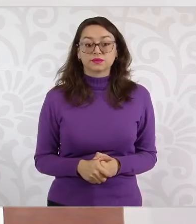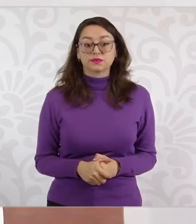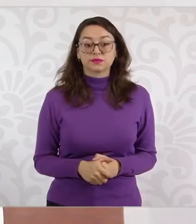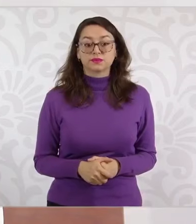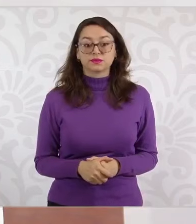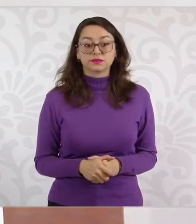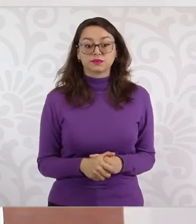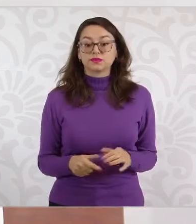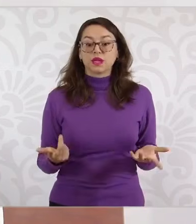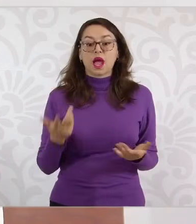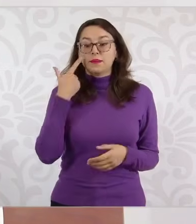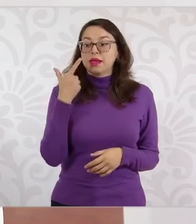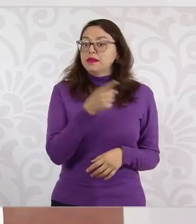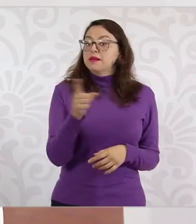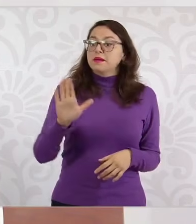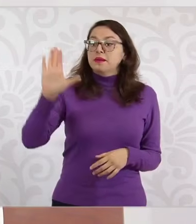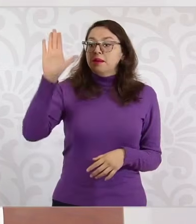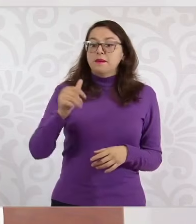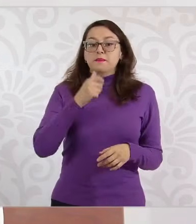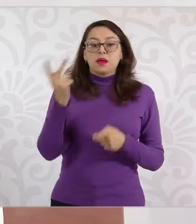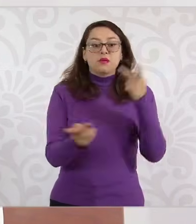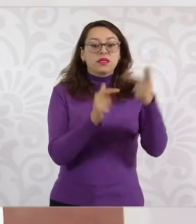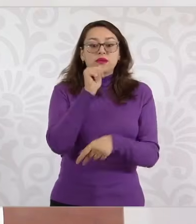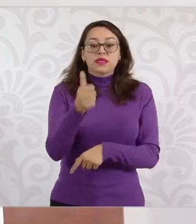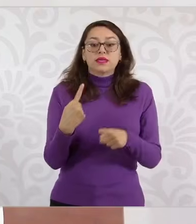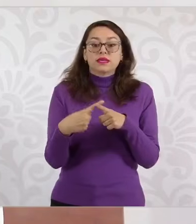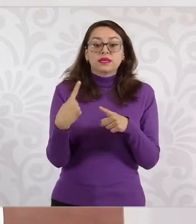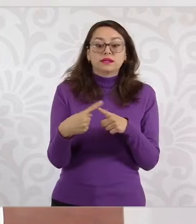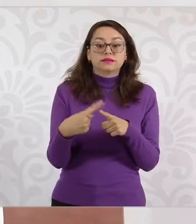este lado, ¿quién no ha preguntado? A ver.